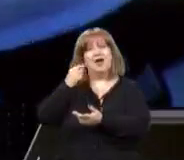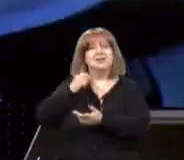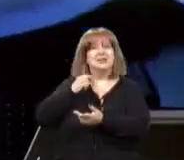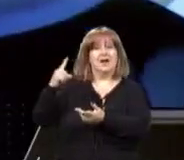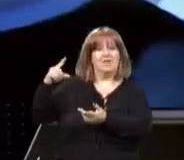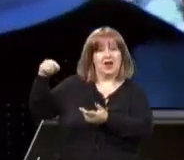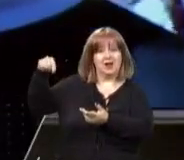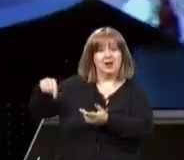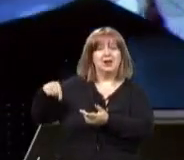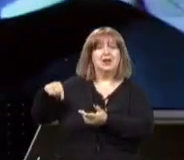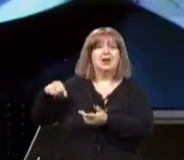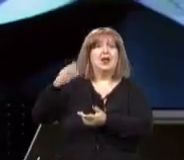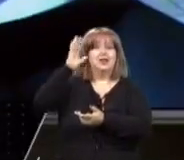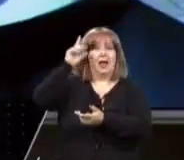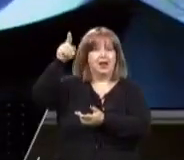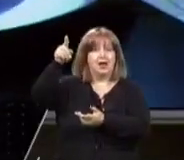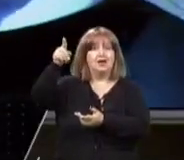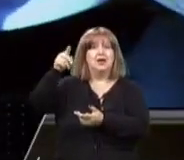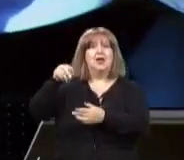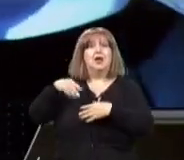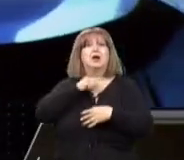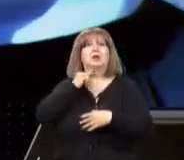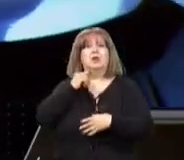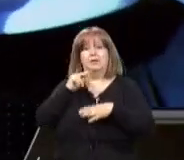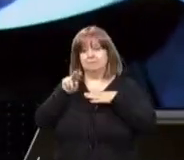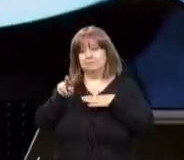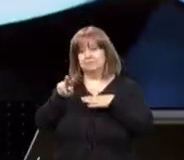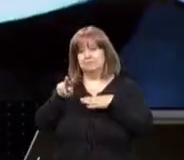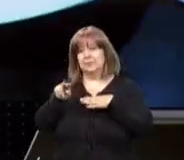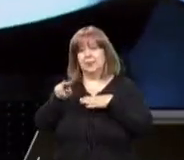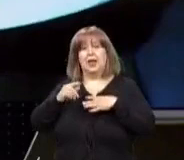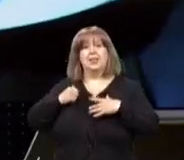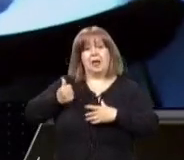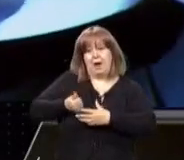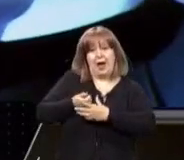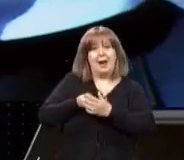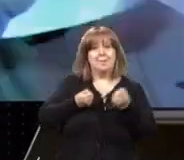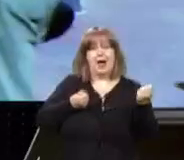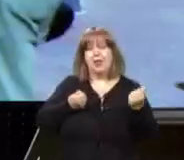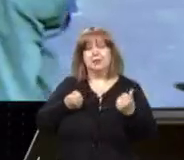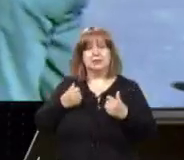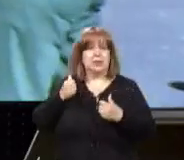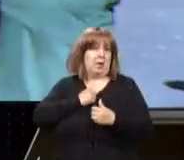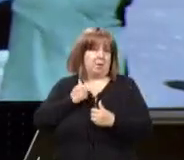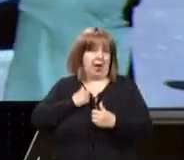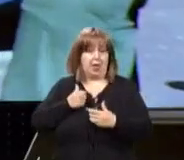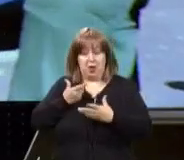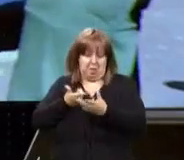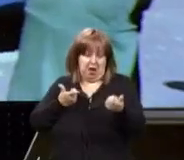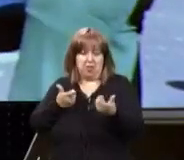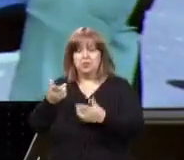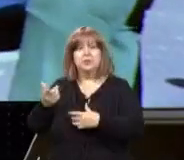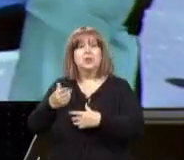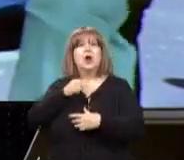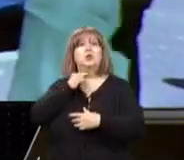y presenciaba las torturas, armado. ¿Torturas en San Rafael? ¿En qué San parte? Rafael, en un lugar que